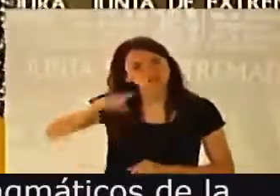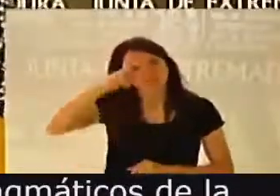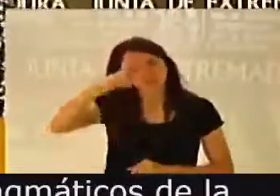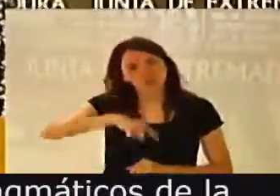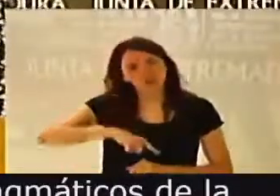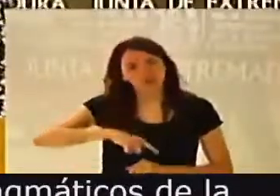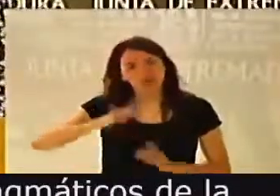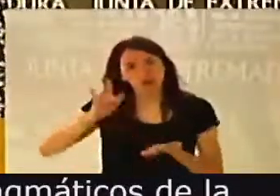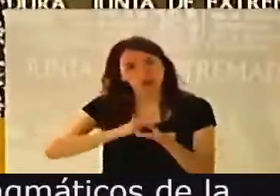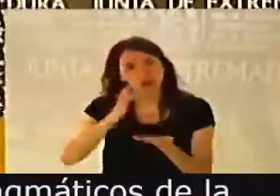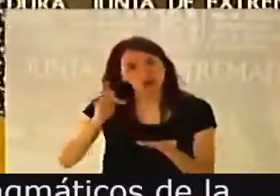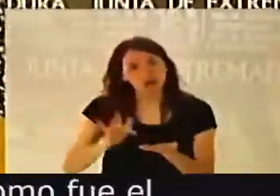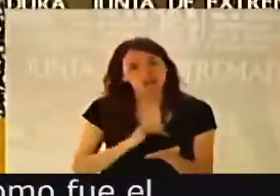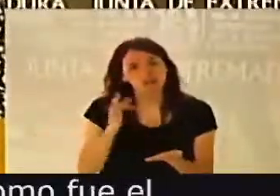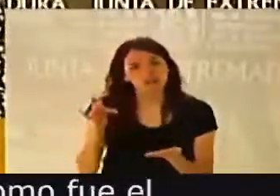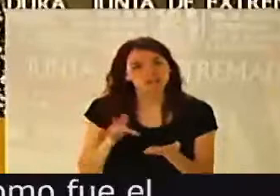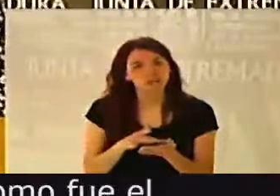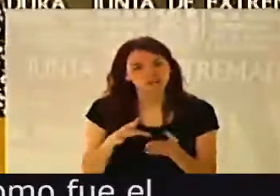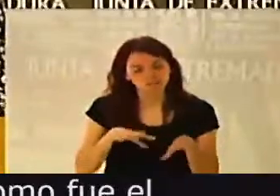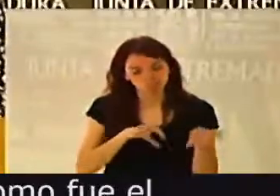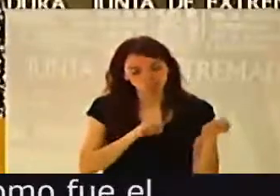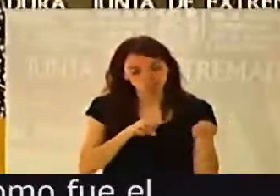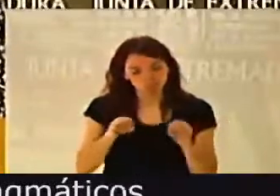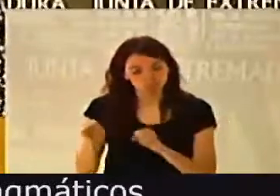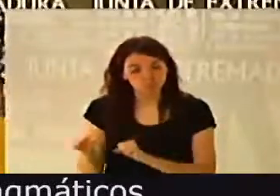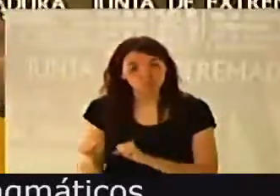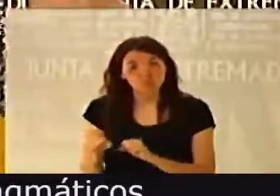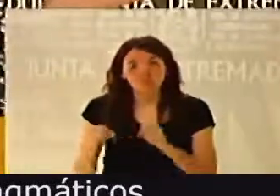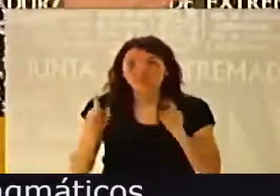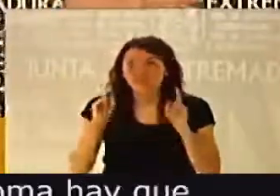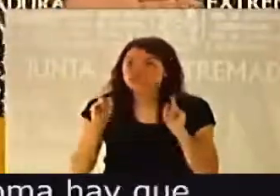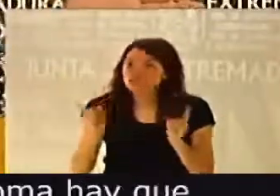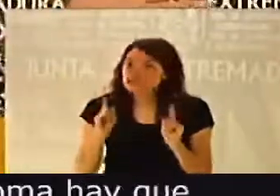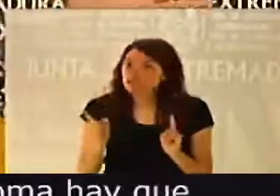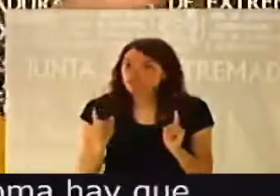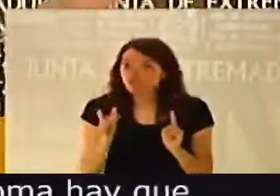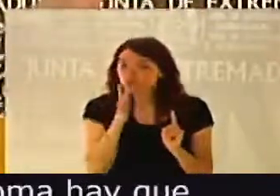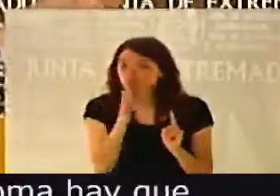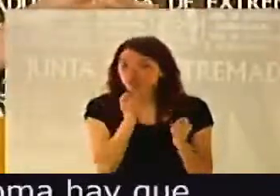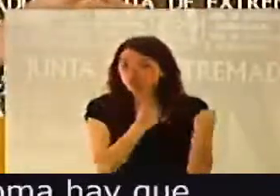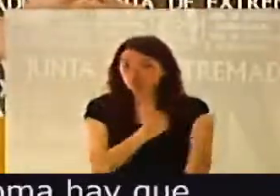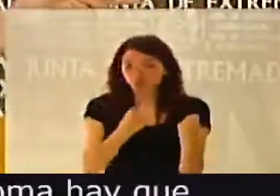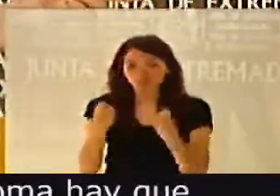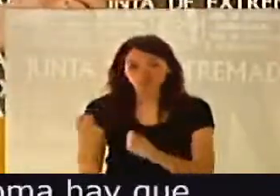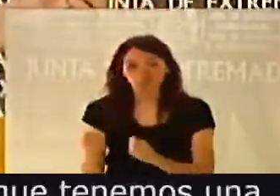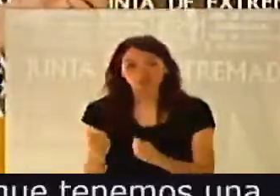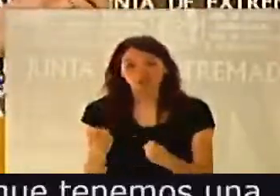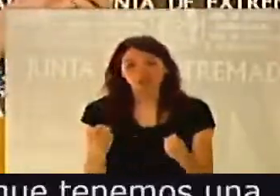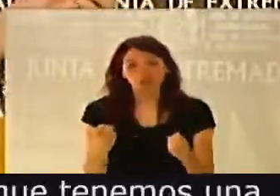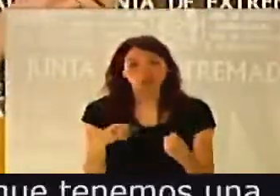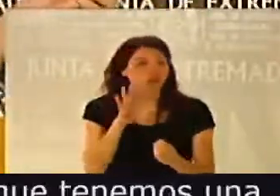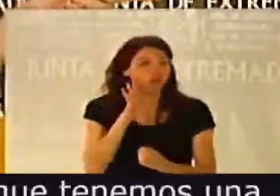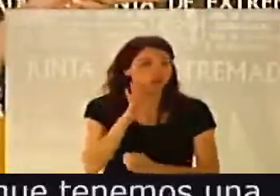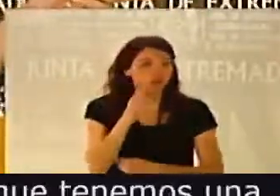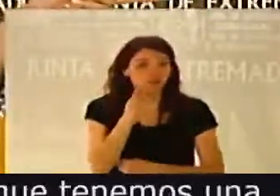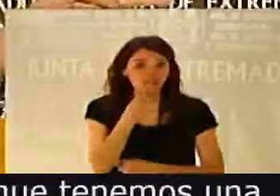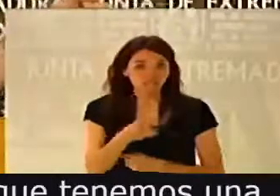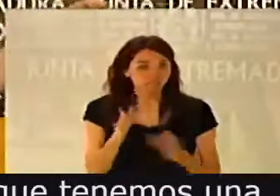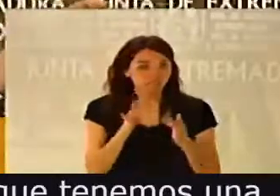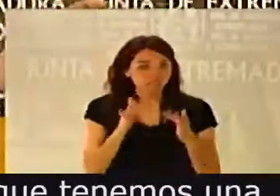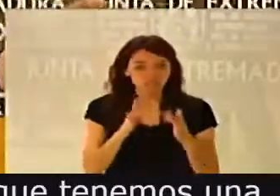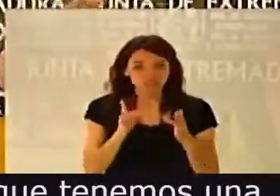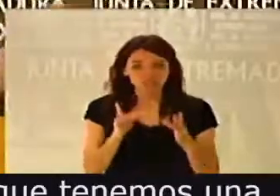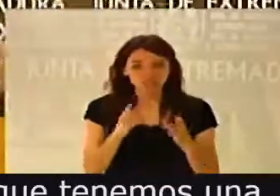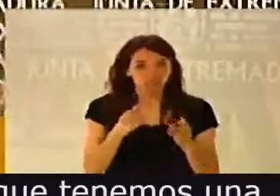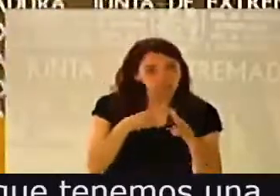agenda no solo con los interlocutores formalmente establecidos a los que me refería antes en toda la toma de